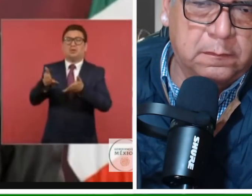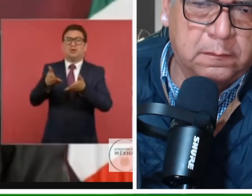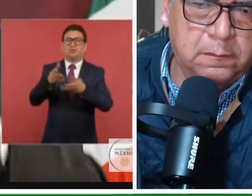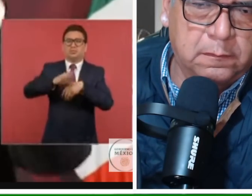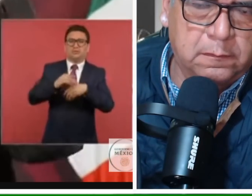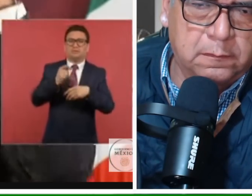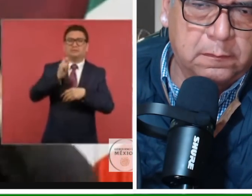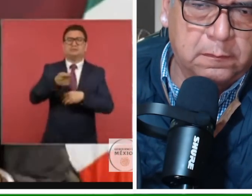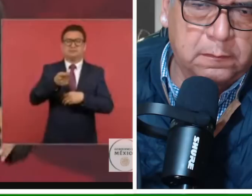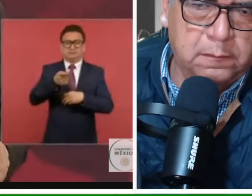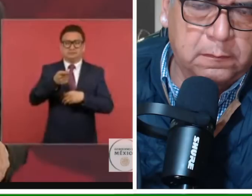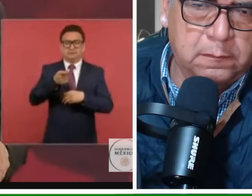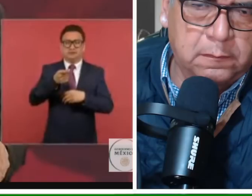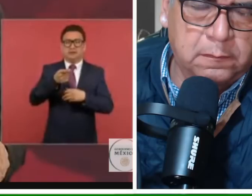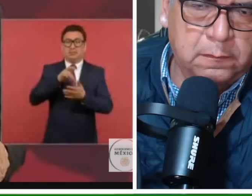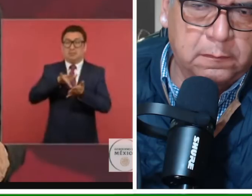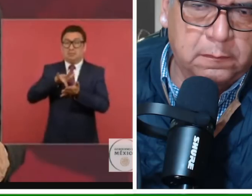eso es una bicoca